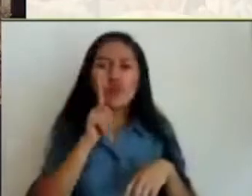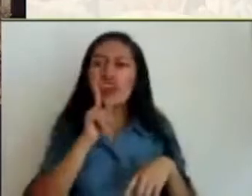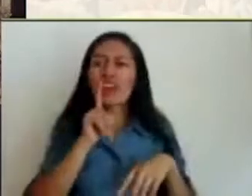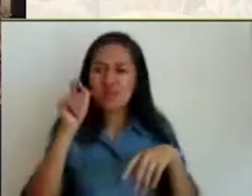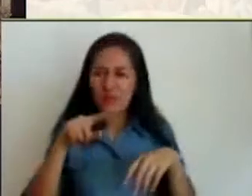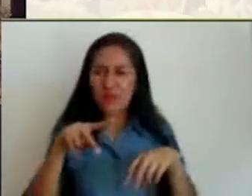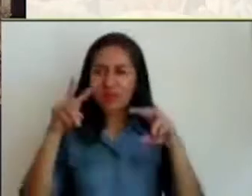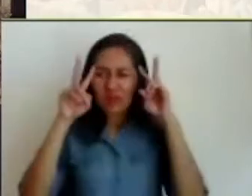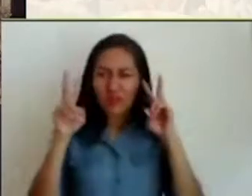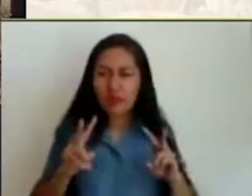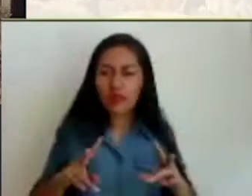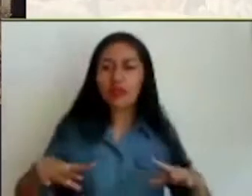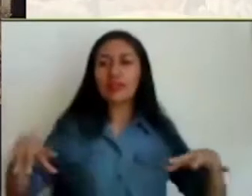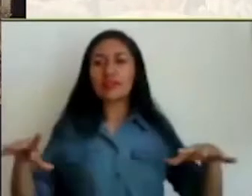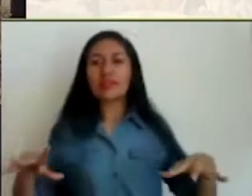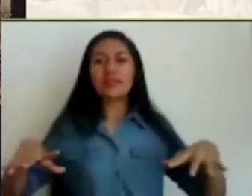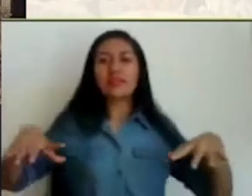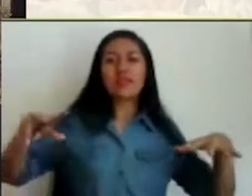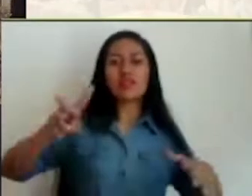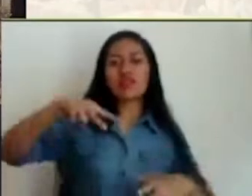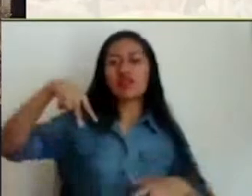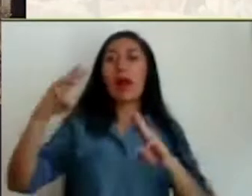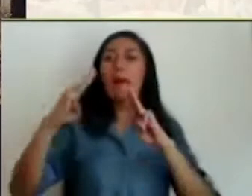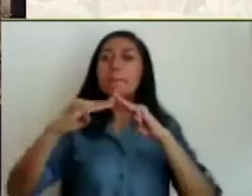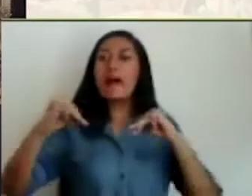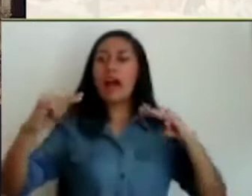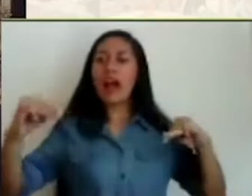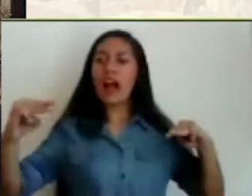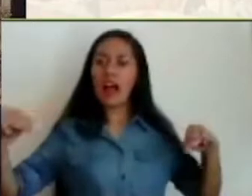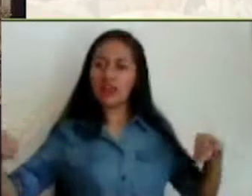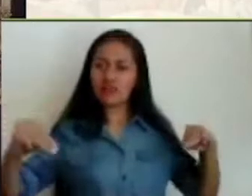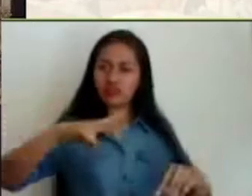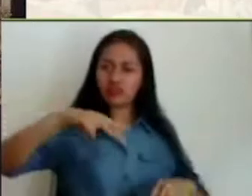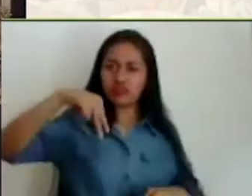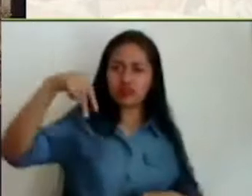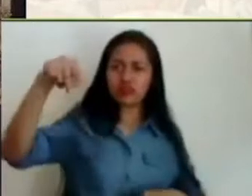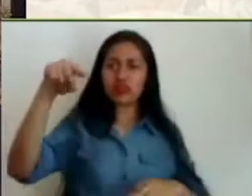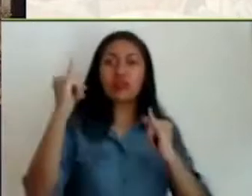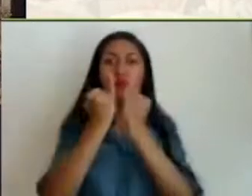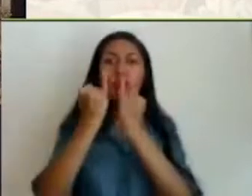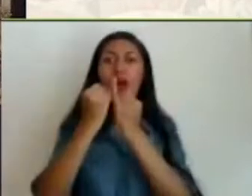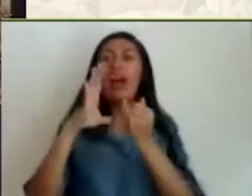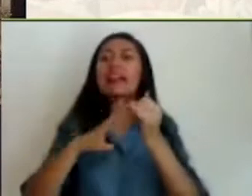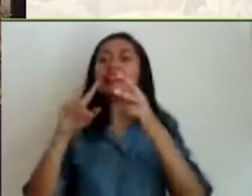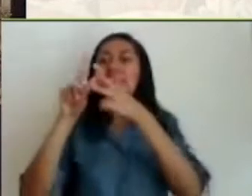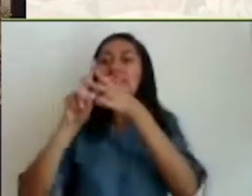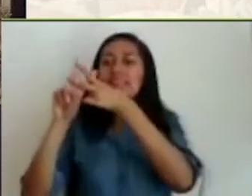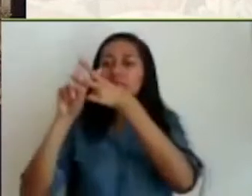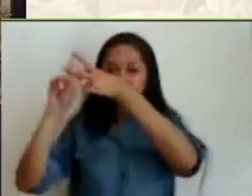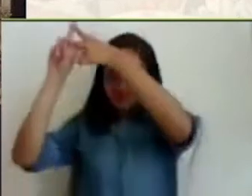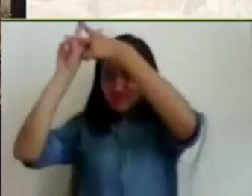sfondo, alla sua destra, un veliero, alla sua sinistra, una